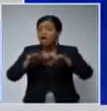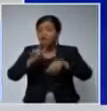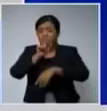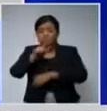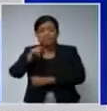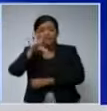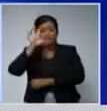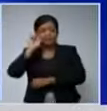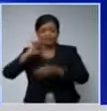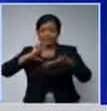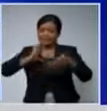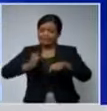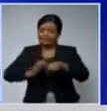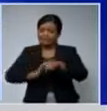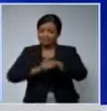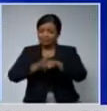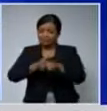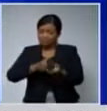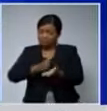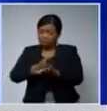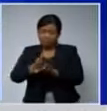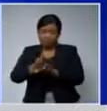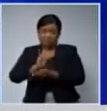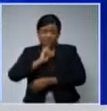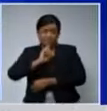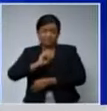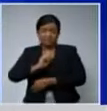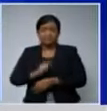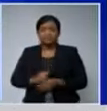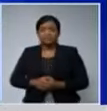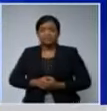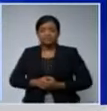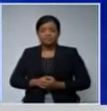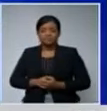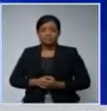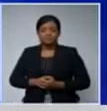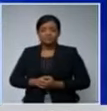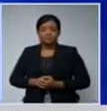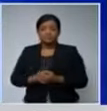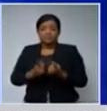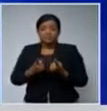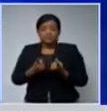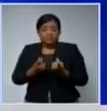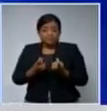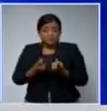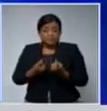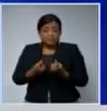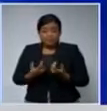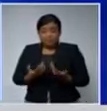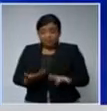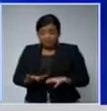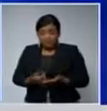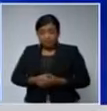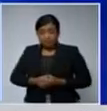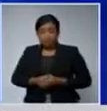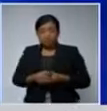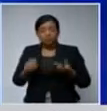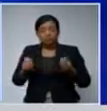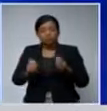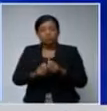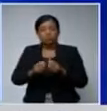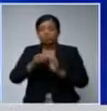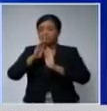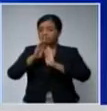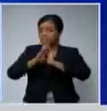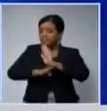que seguimos enfrentando y la necesidad de que, junto con las medidas que se